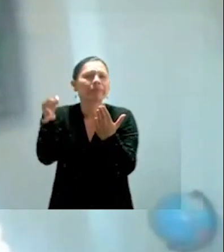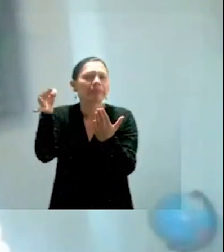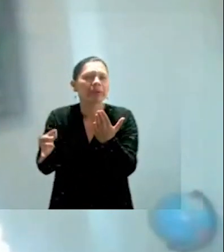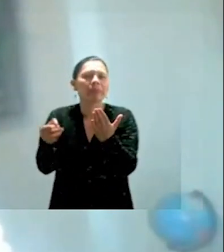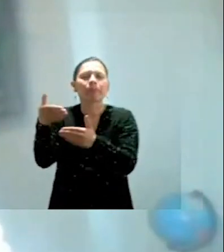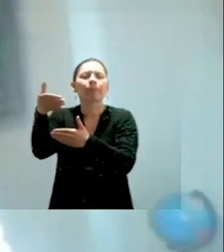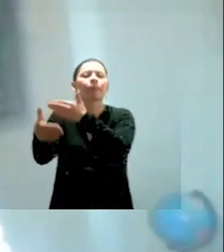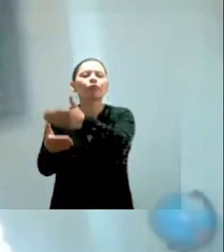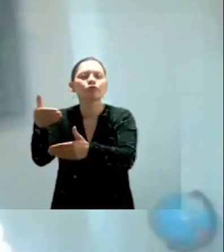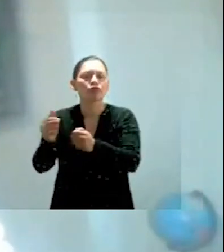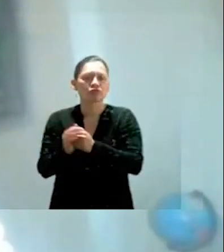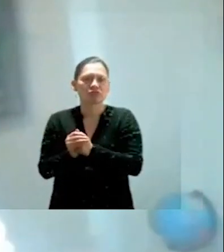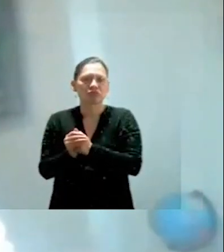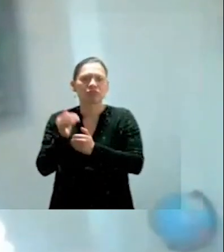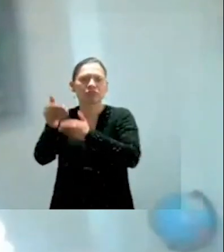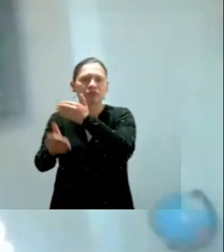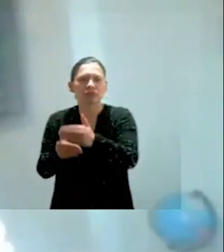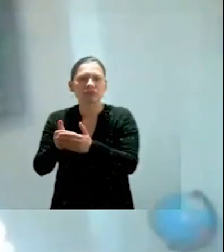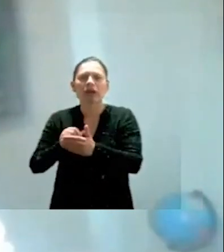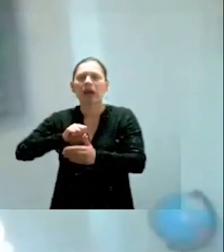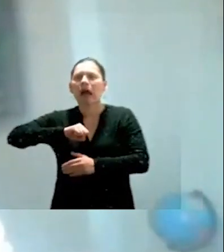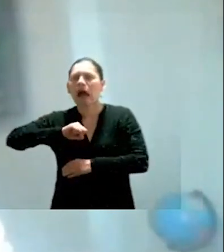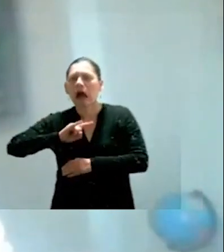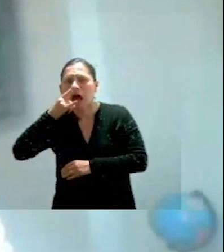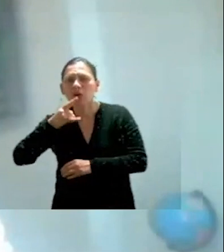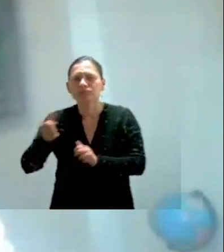abogado en el que hay que pagarle.